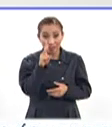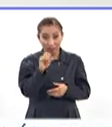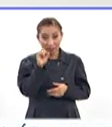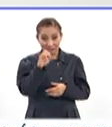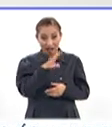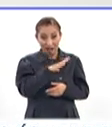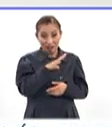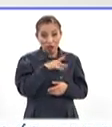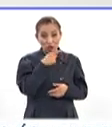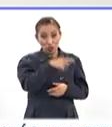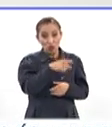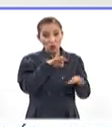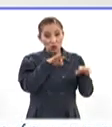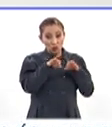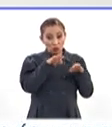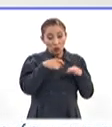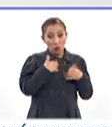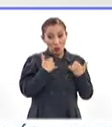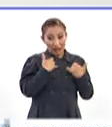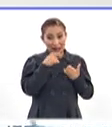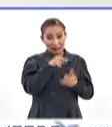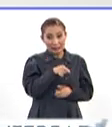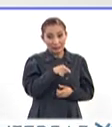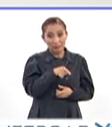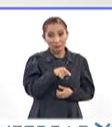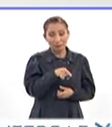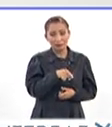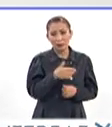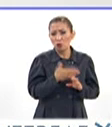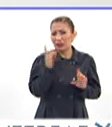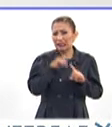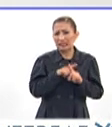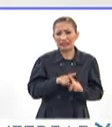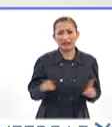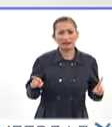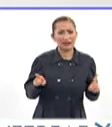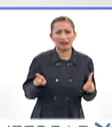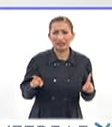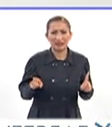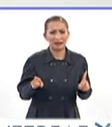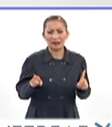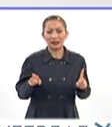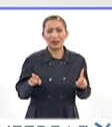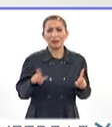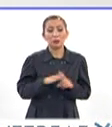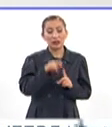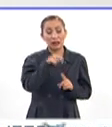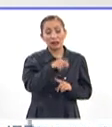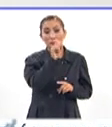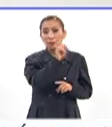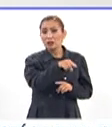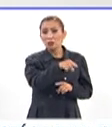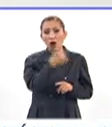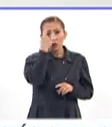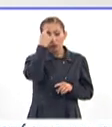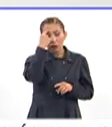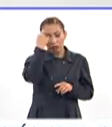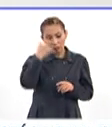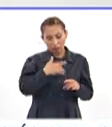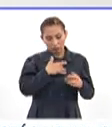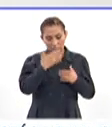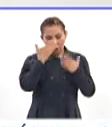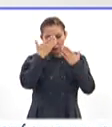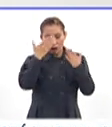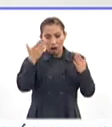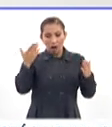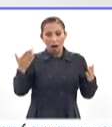verdad, cuando tú trabajas con los chicos es muy diferente porque ellos mismos van desarrollando esa